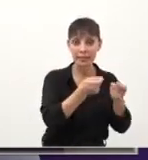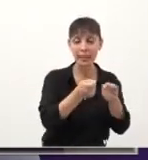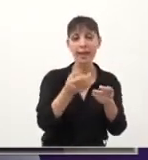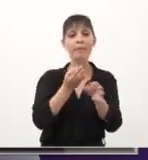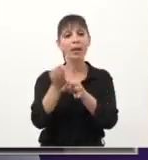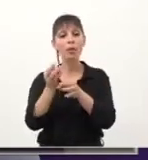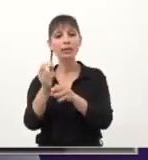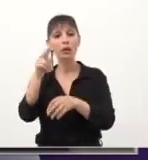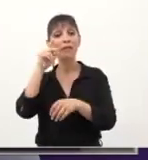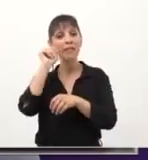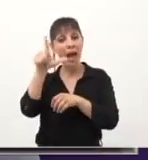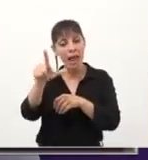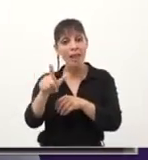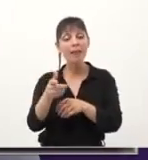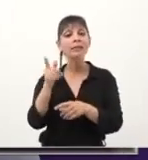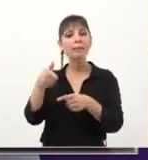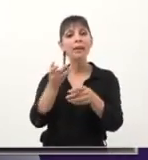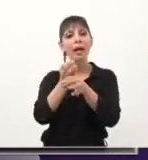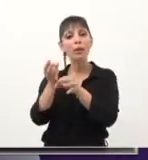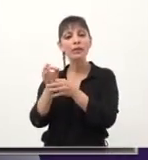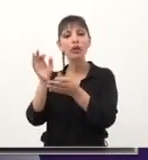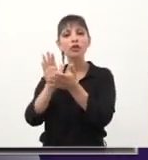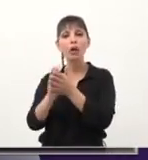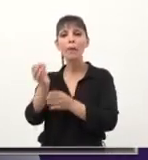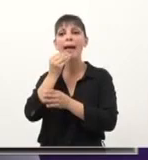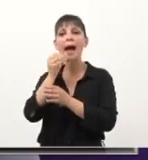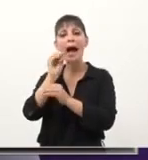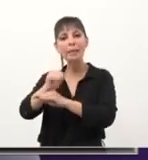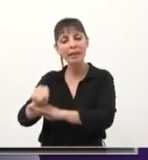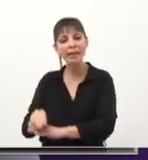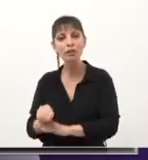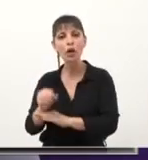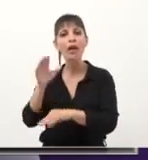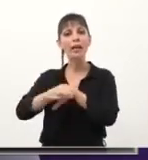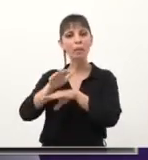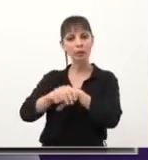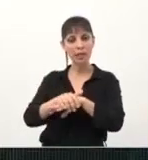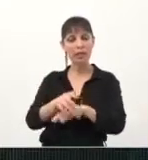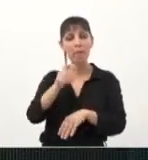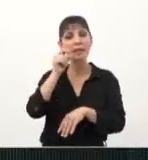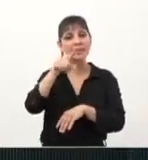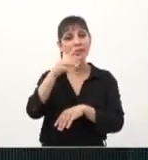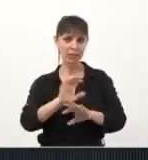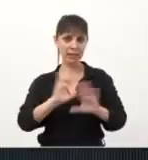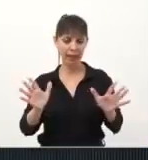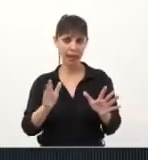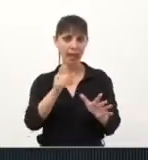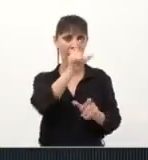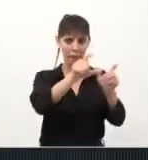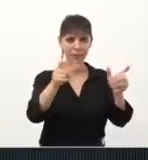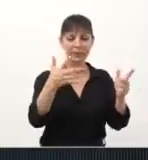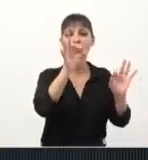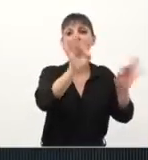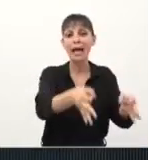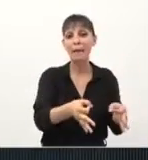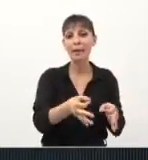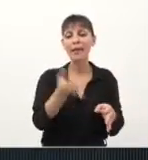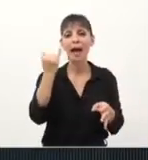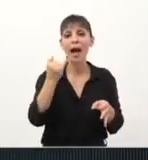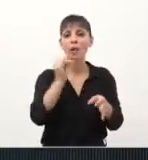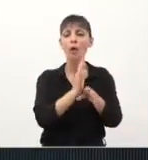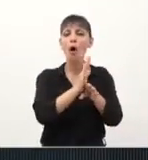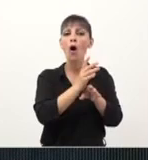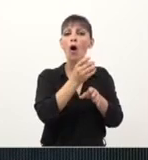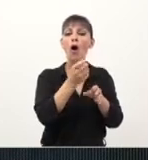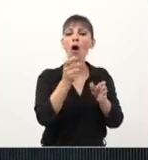y educación para alimentación responsable, que nos parece que hoy debería ser incorporada en la currícula. Tenemos la mortalidad infantil más baja